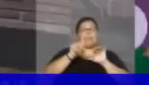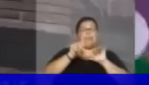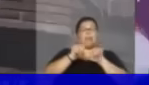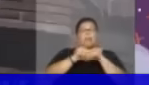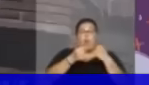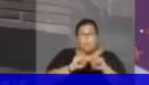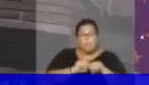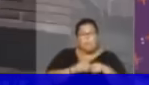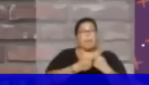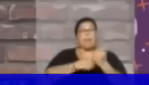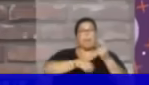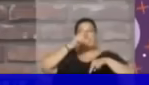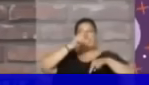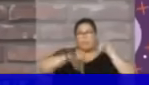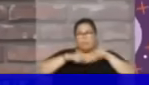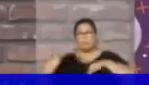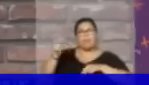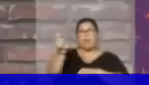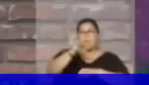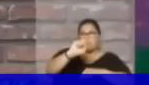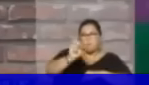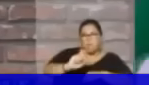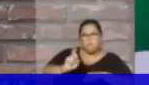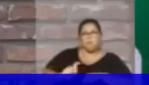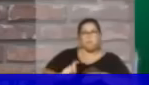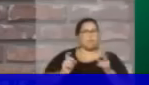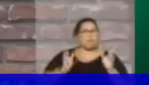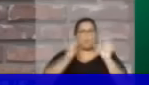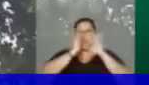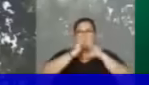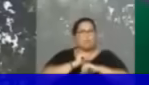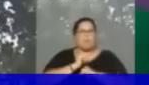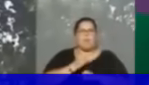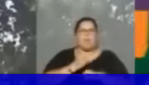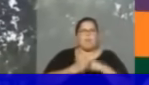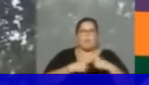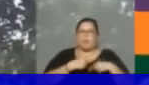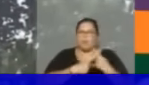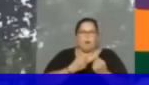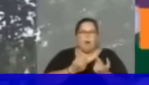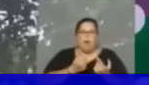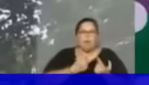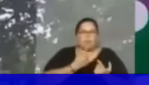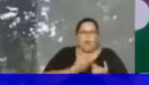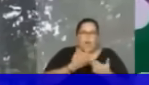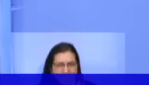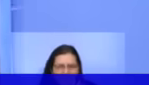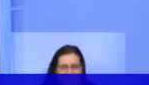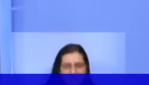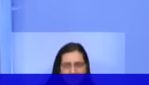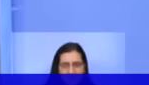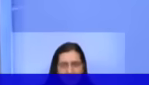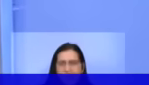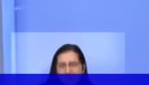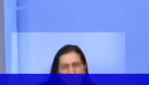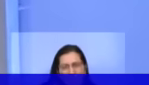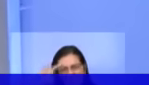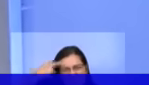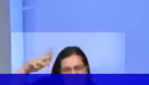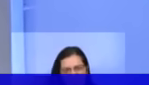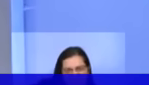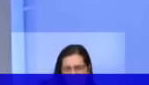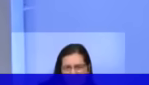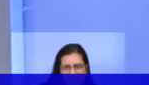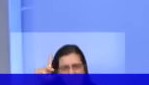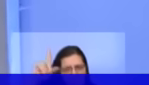fuera el contenido, muy poco objetivo, por lo menos, bueno, así ha sido todo este periodo de TV Ciudad. Demuestra una